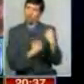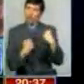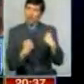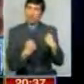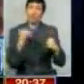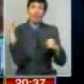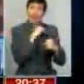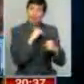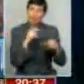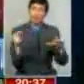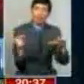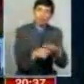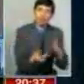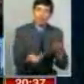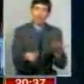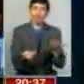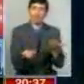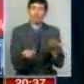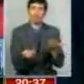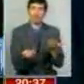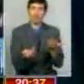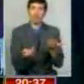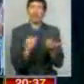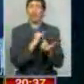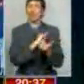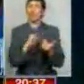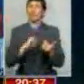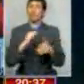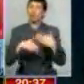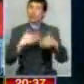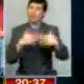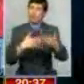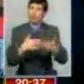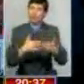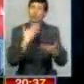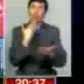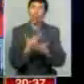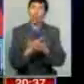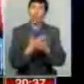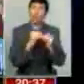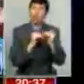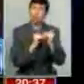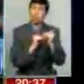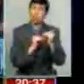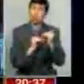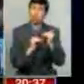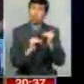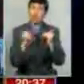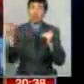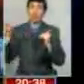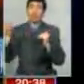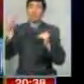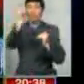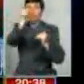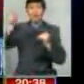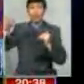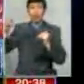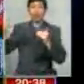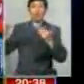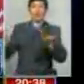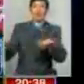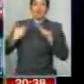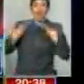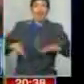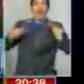rapidez en el duelo, y después sostuvo en los momentos neutros y levantó al equipo en los momentos que lo necesitaba. Siempre